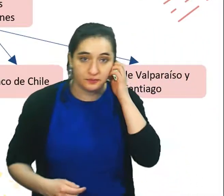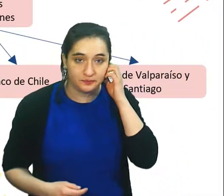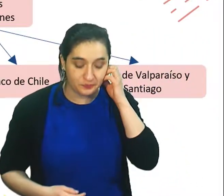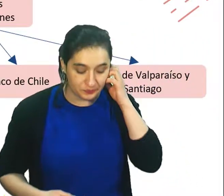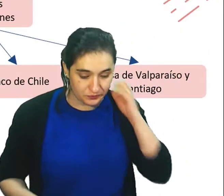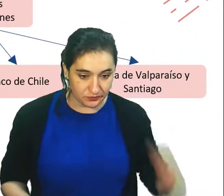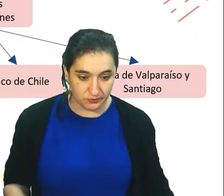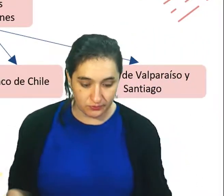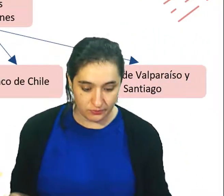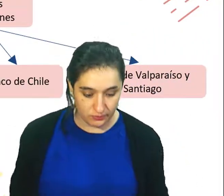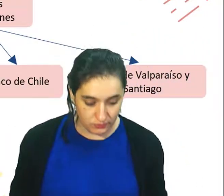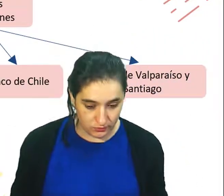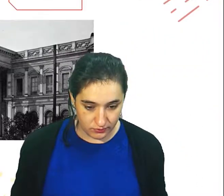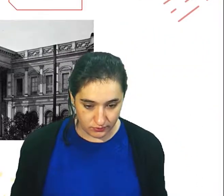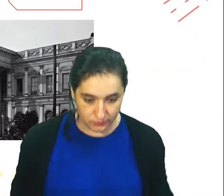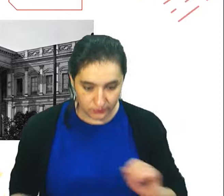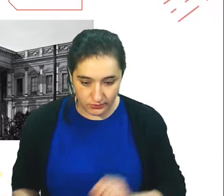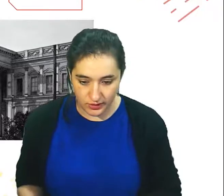Santiago.